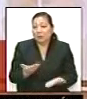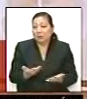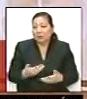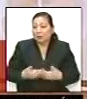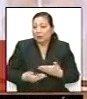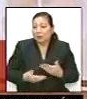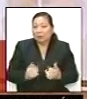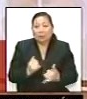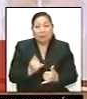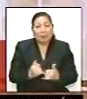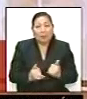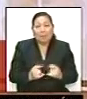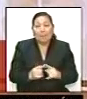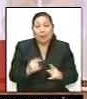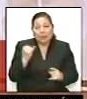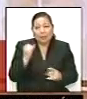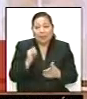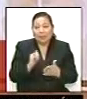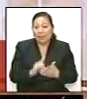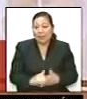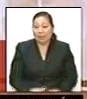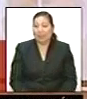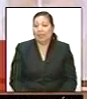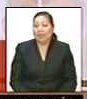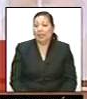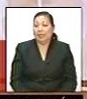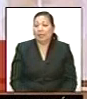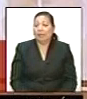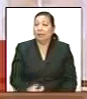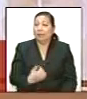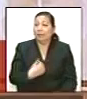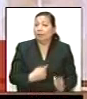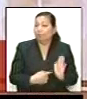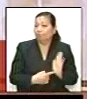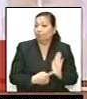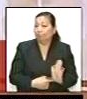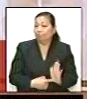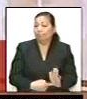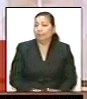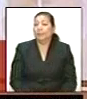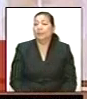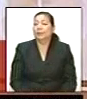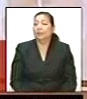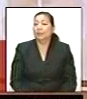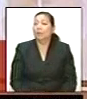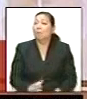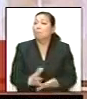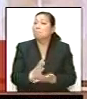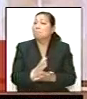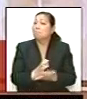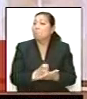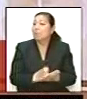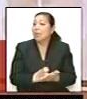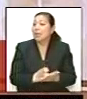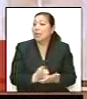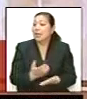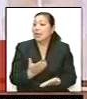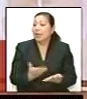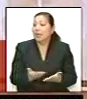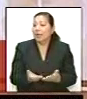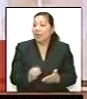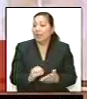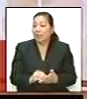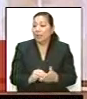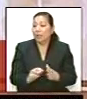aún no ha terminado, pero la idea es, o lo que estamos presentando, es una reducción a menos de